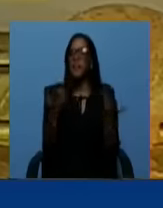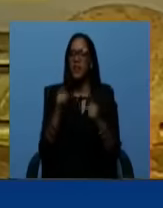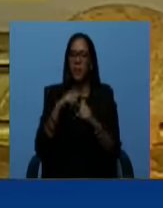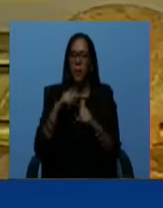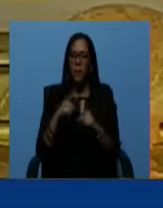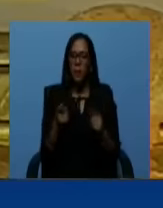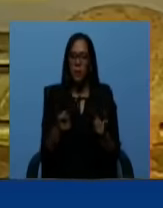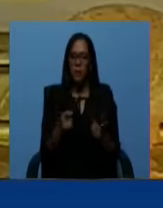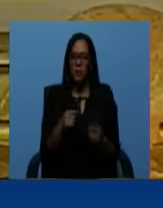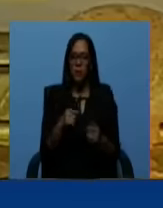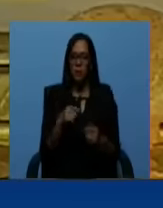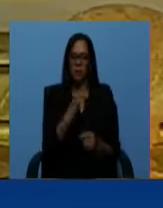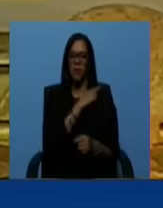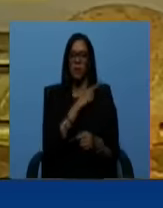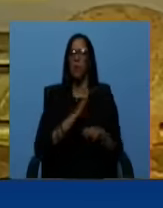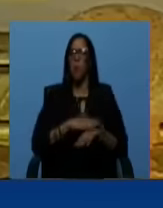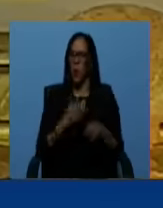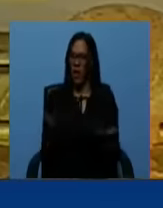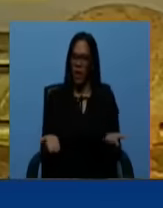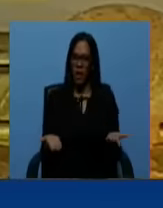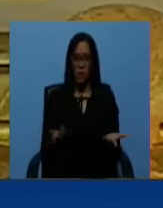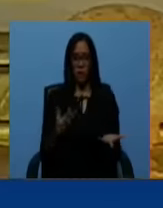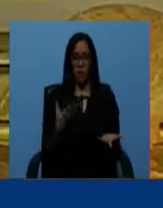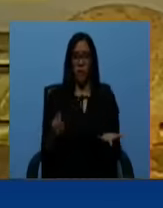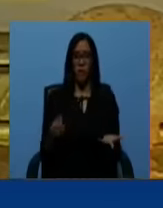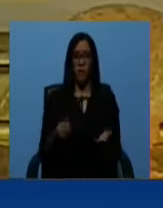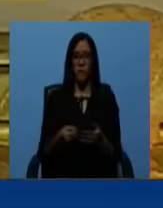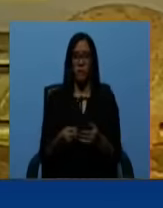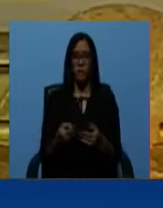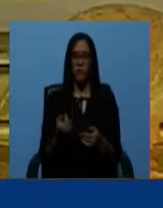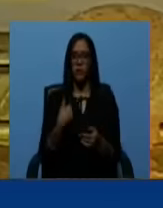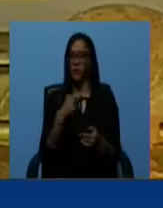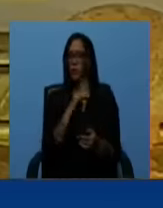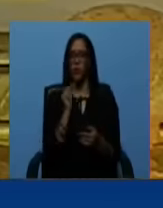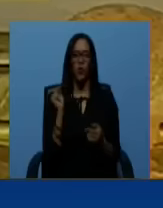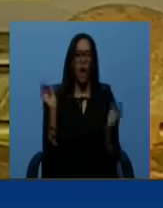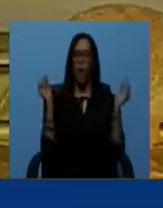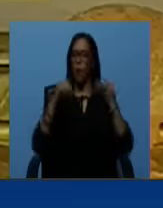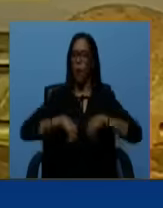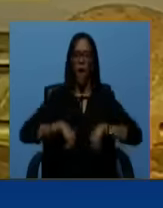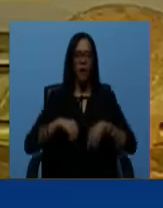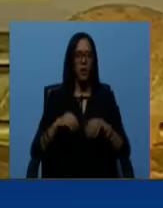Los que mandan, ¿por qué? No. Yo no comparto esa tesis.